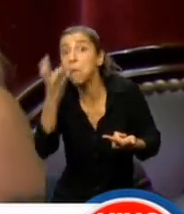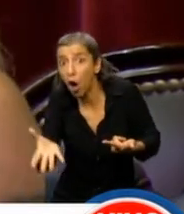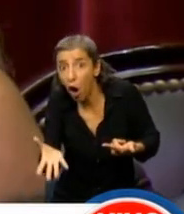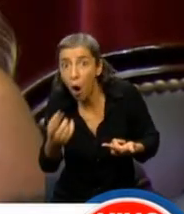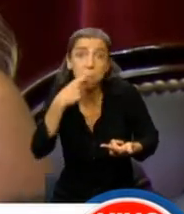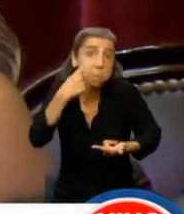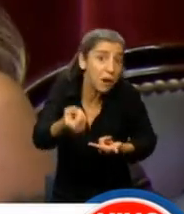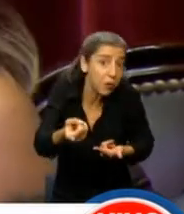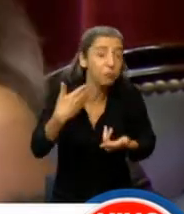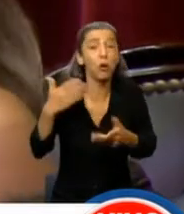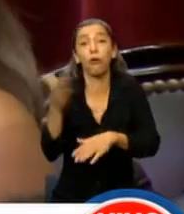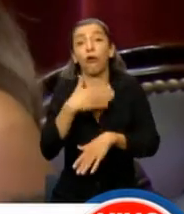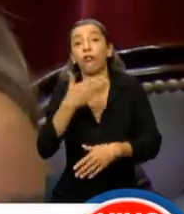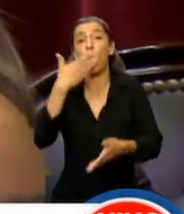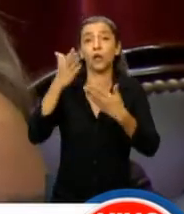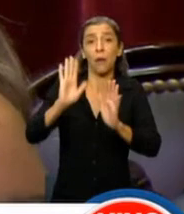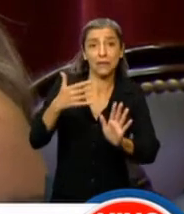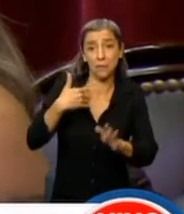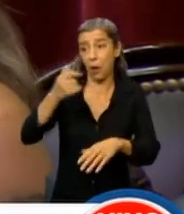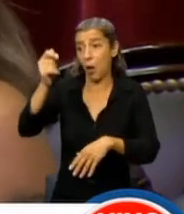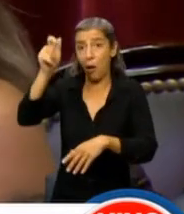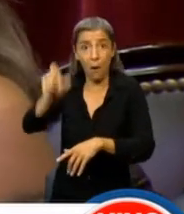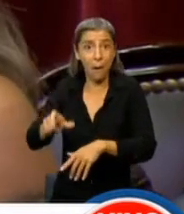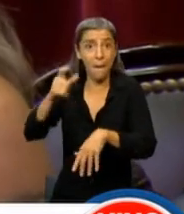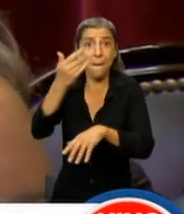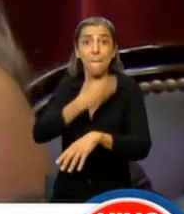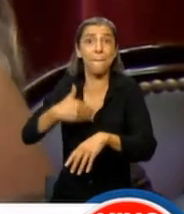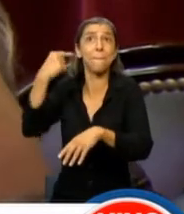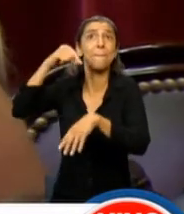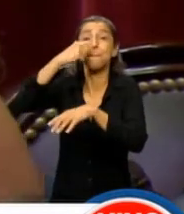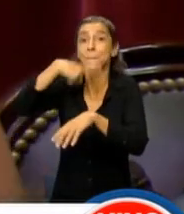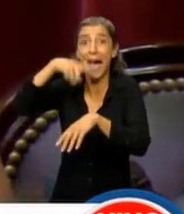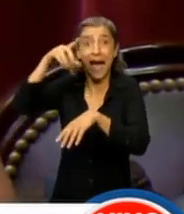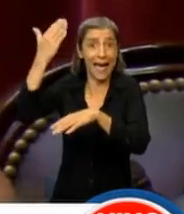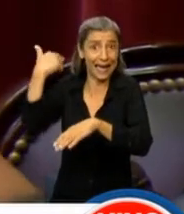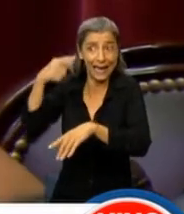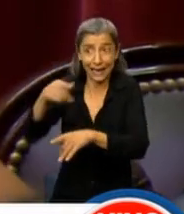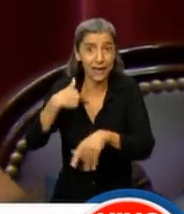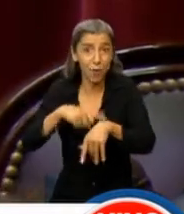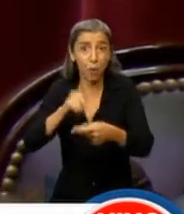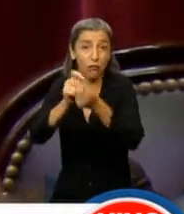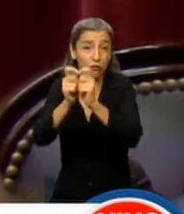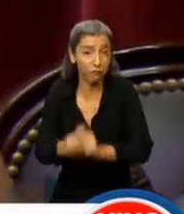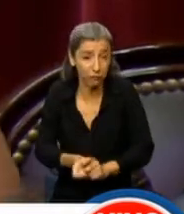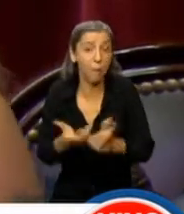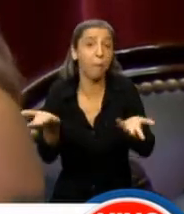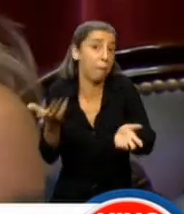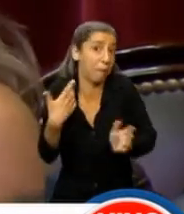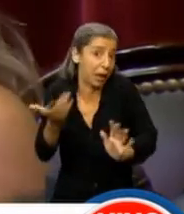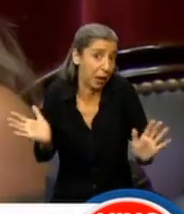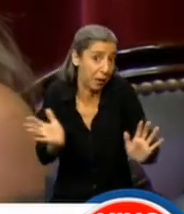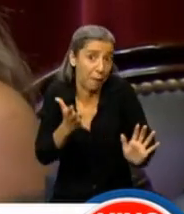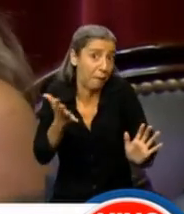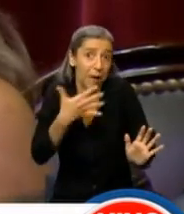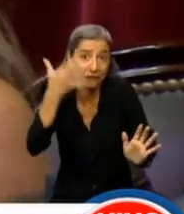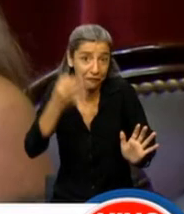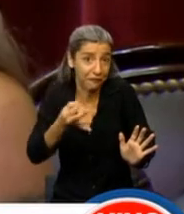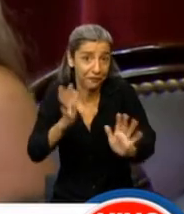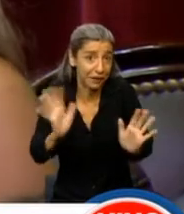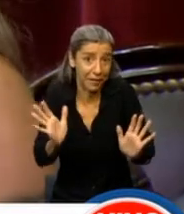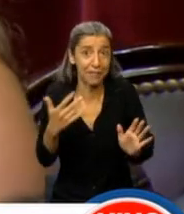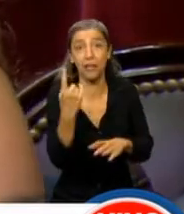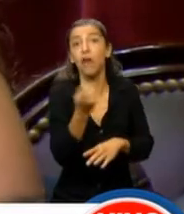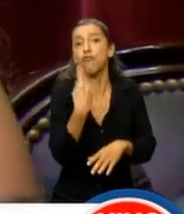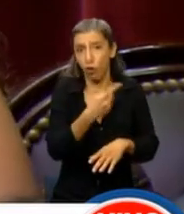macrismo, que hizo esas reformas tributarias tan regresivas, y a los sectores del peronismo que, como siempre recuerdo, le votaron y le